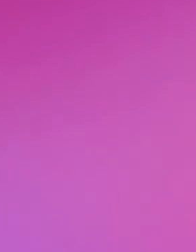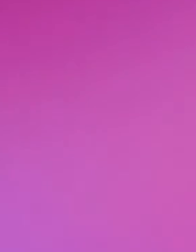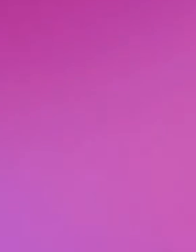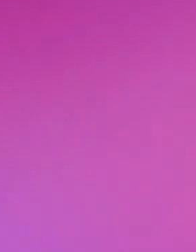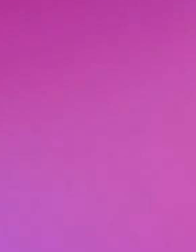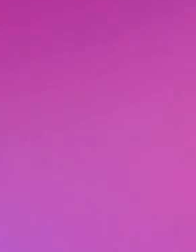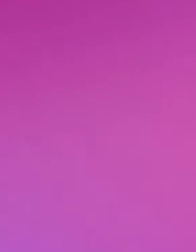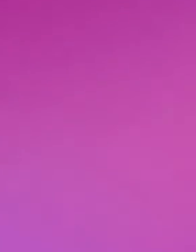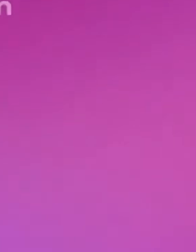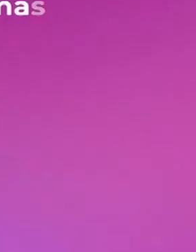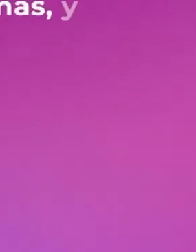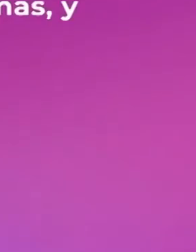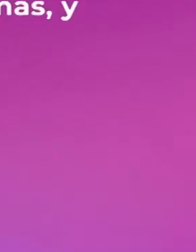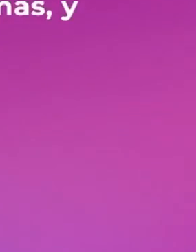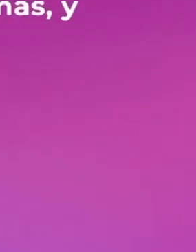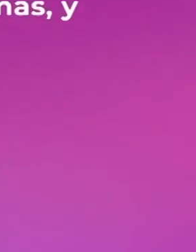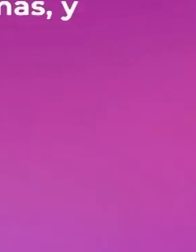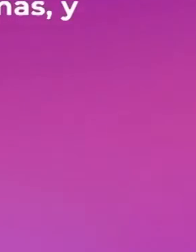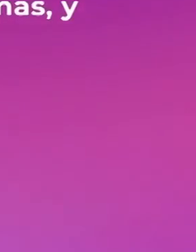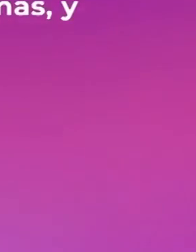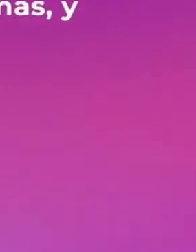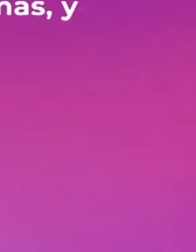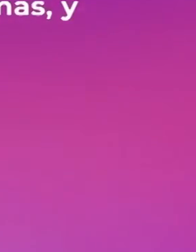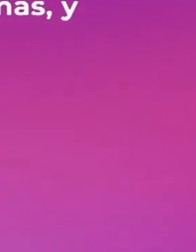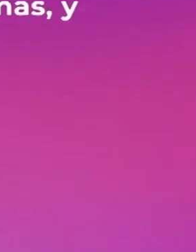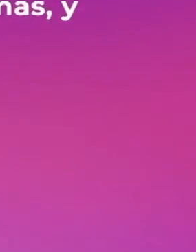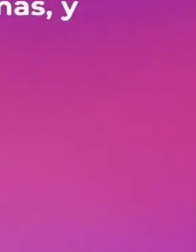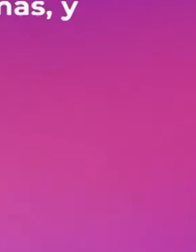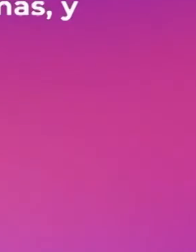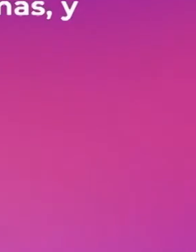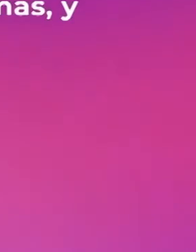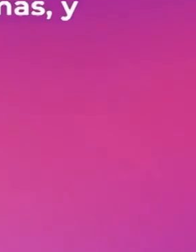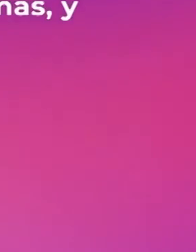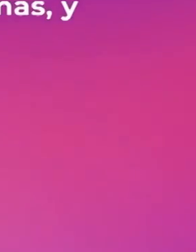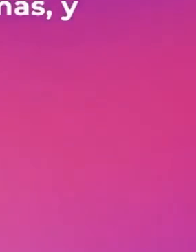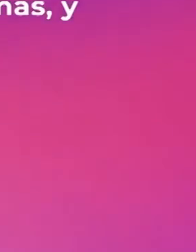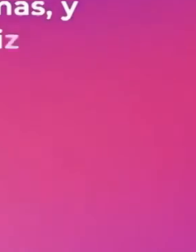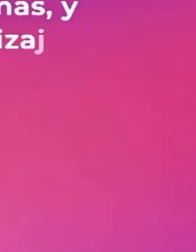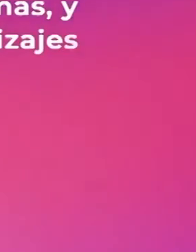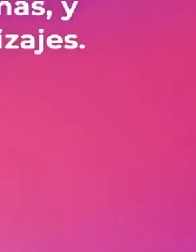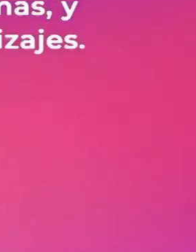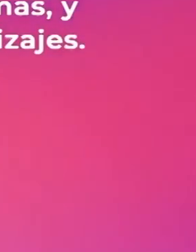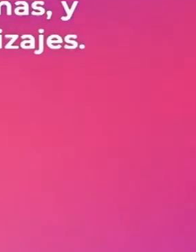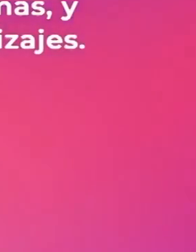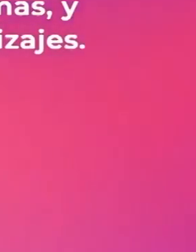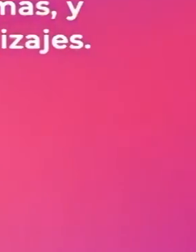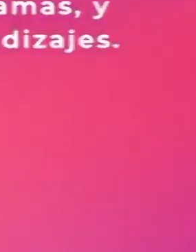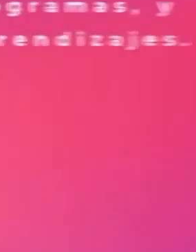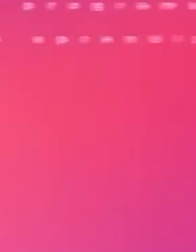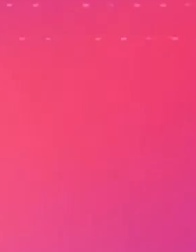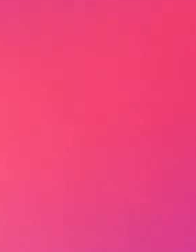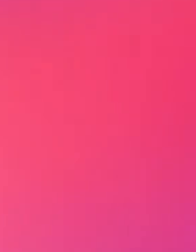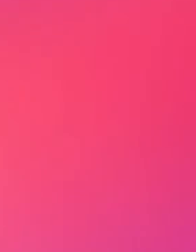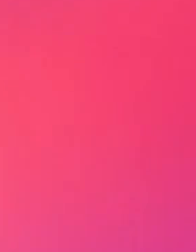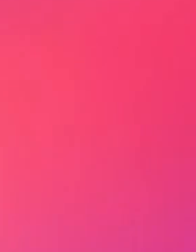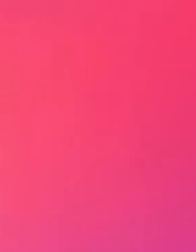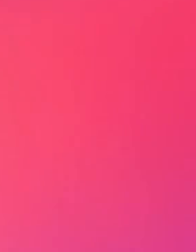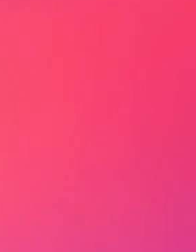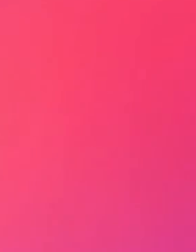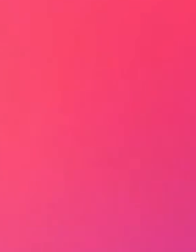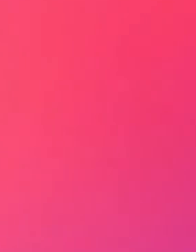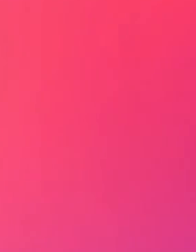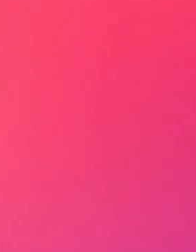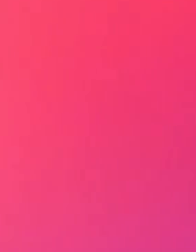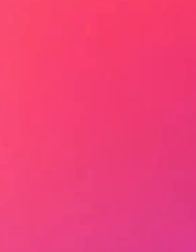aprendeencasa.cep.gov.mx, en donde podrás ver nuevamente los videos de los programas y además encontrarás actividades para fortalecer tus